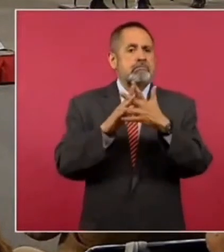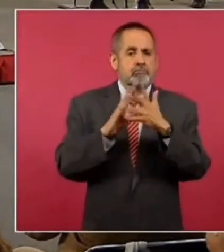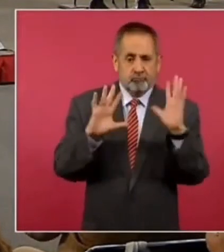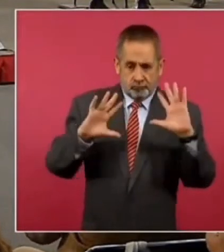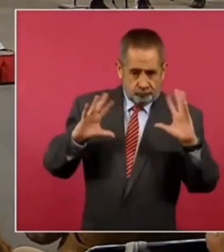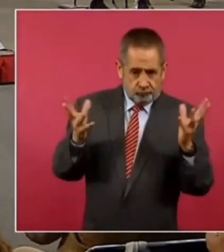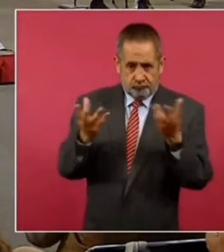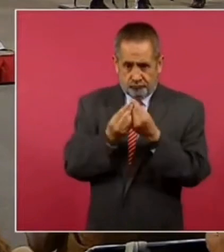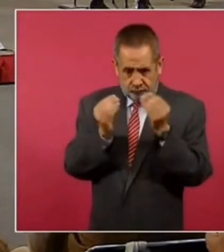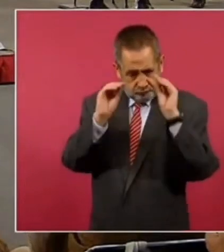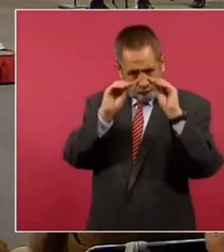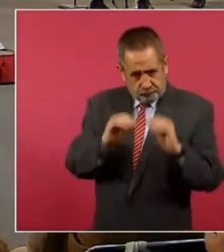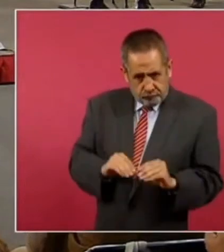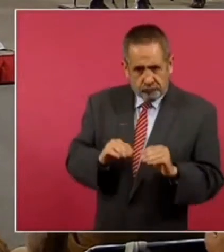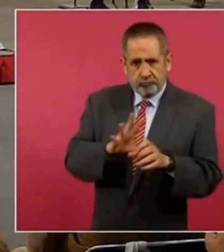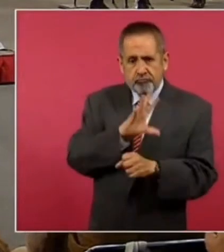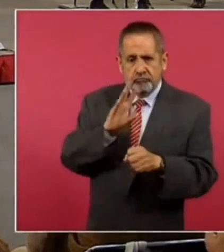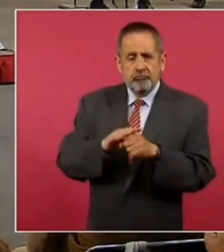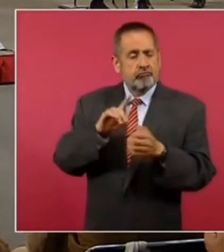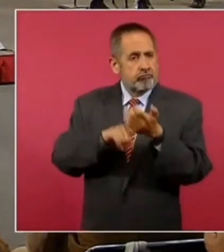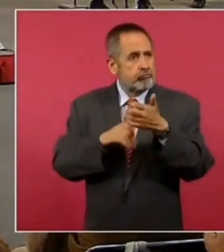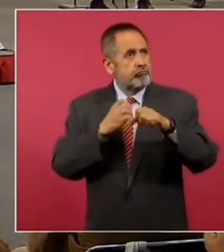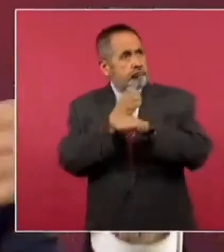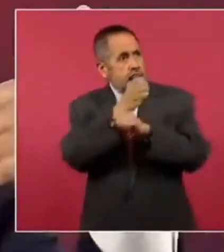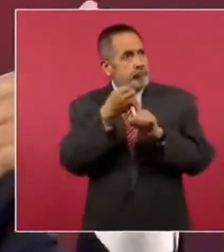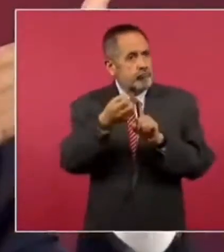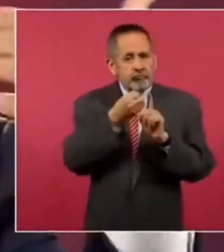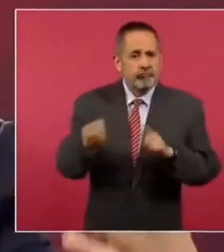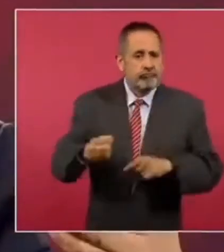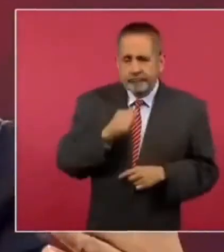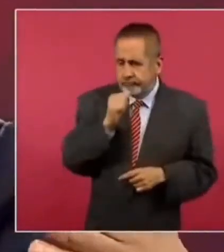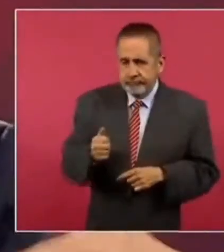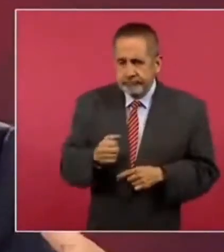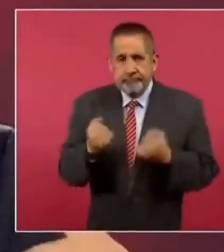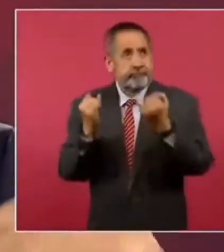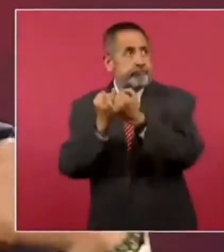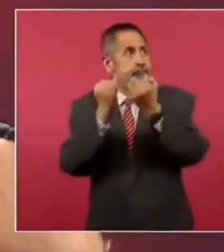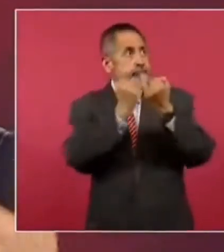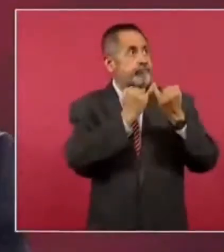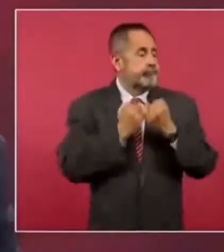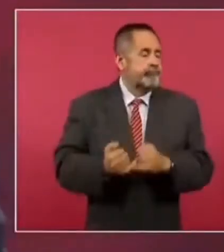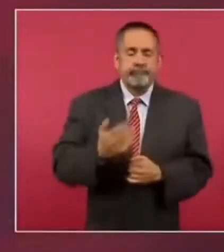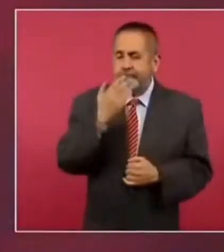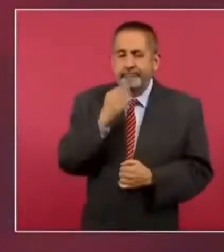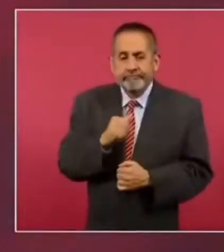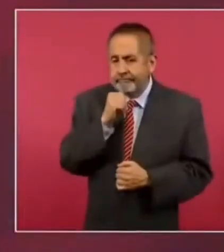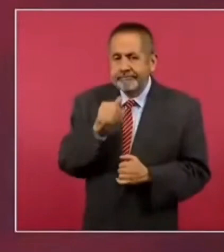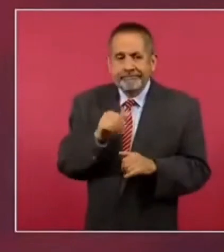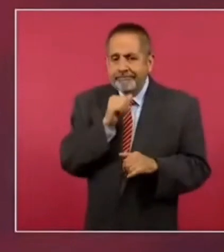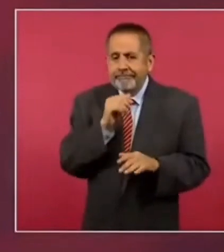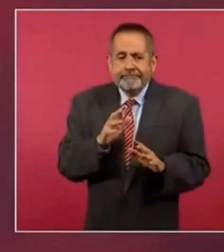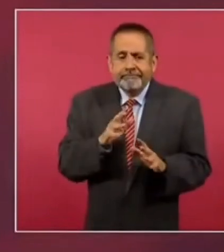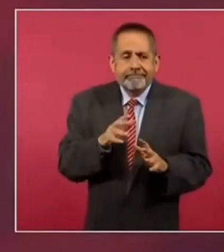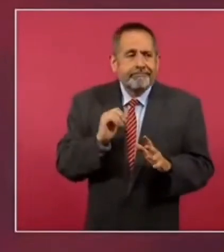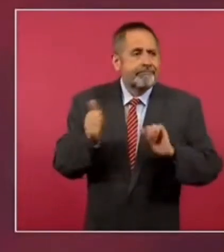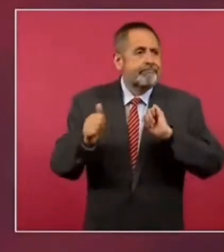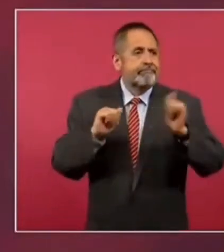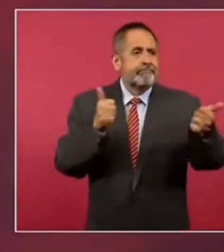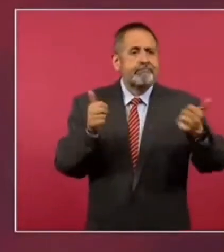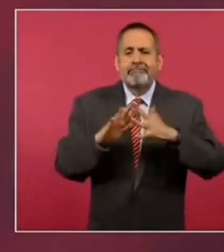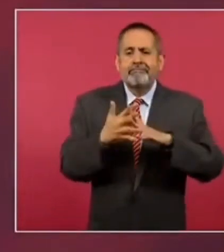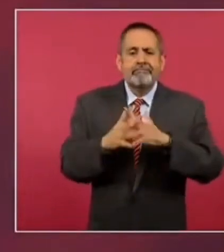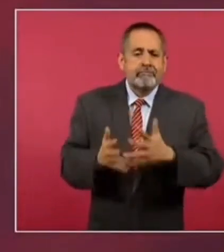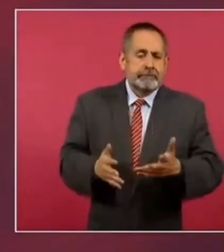integrar lo de un estado respecto al consumo de todos sus hospitales o de todos sus centros de